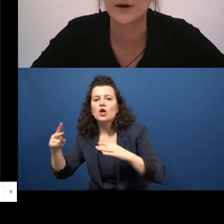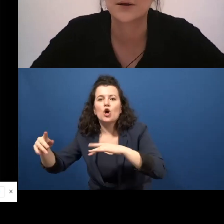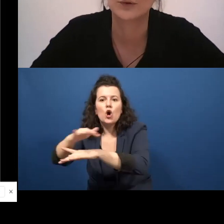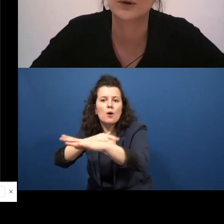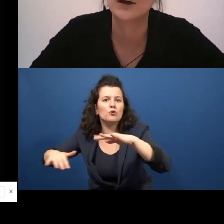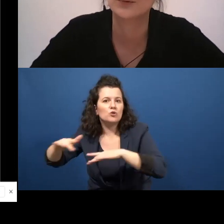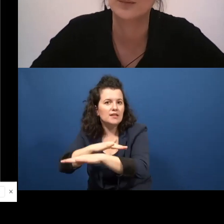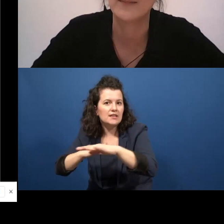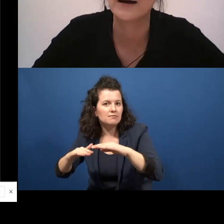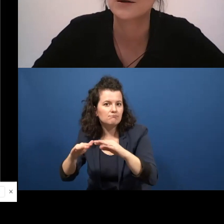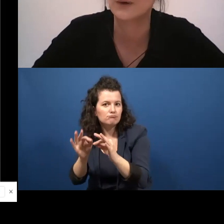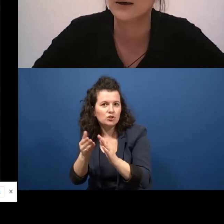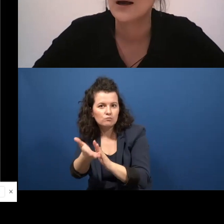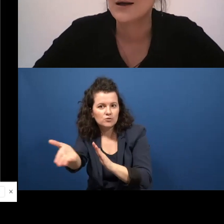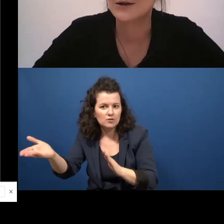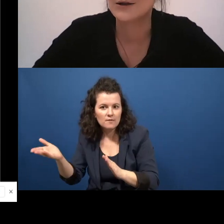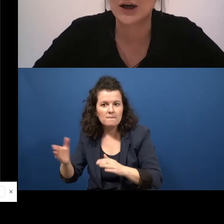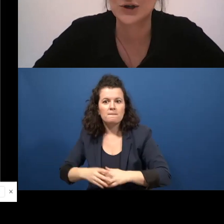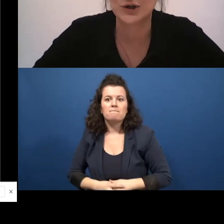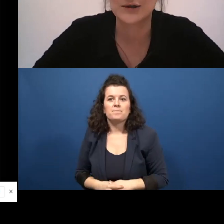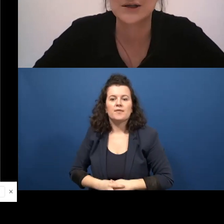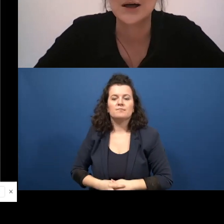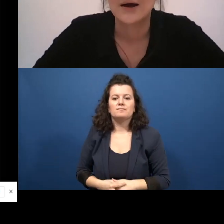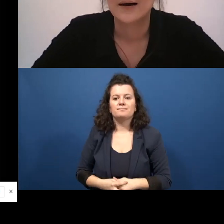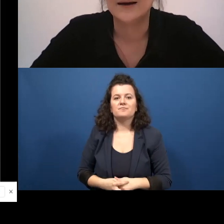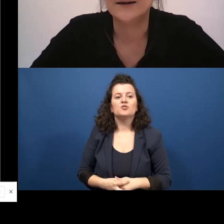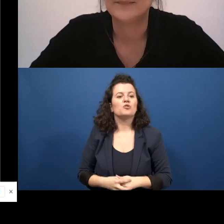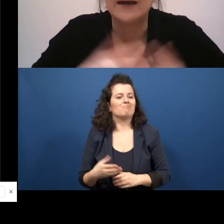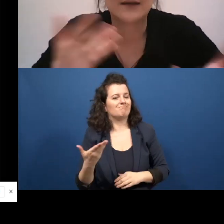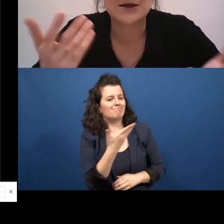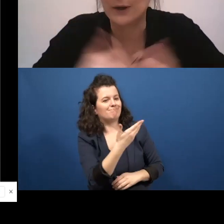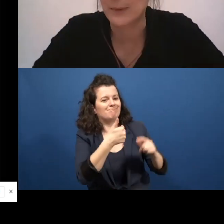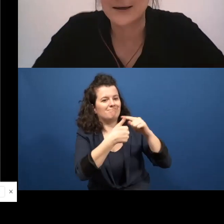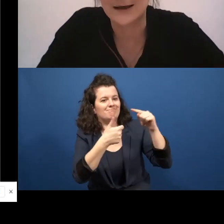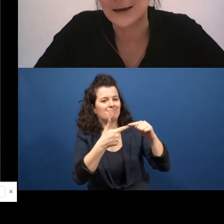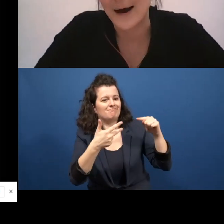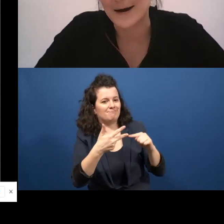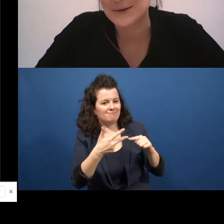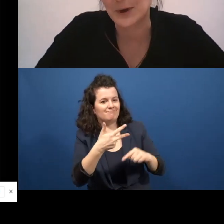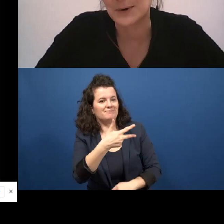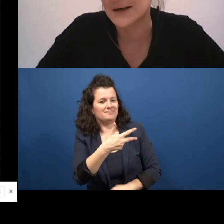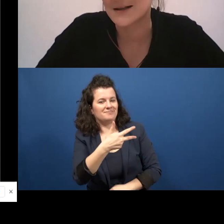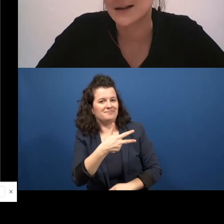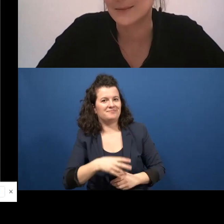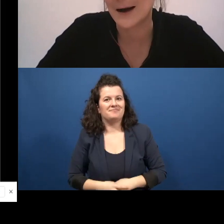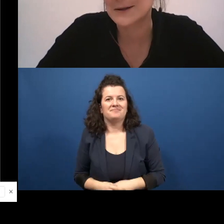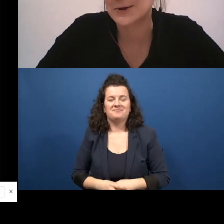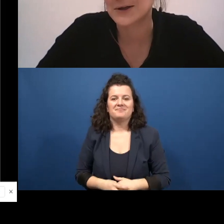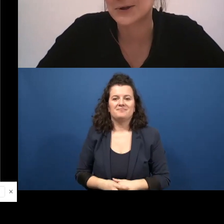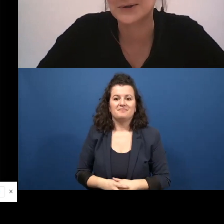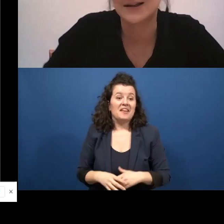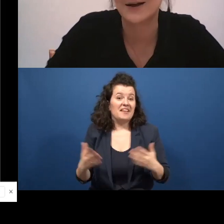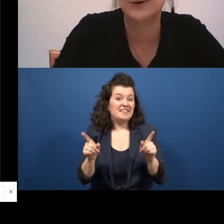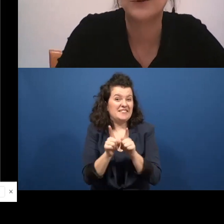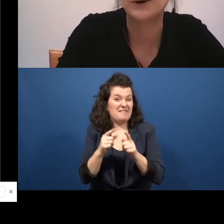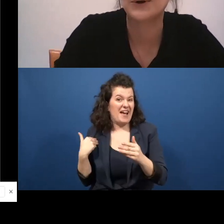componente también se le enseñe al cohorte que utiliza lengua de signos. Estas son sugerencias